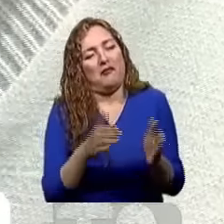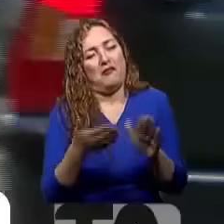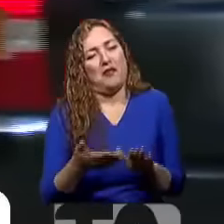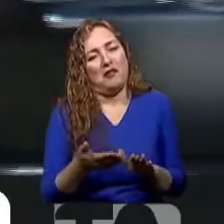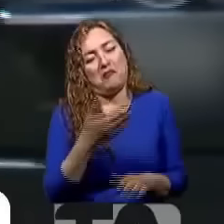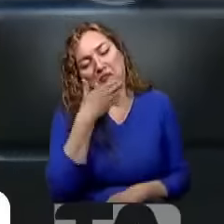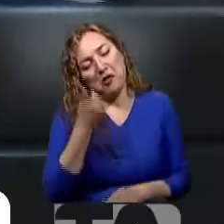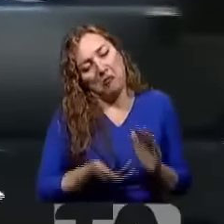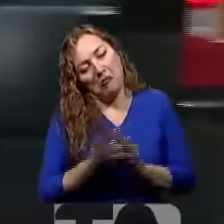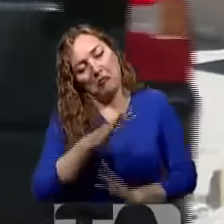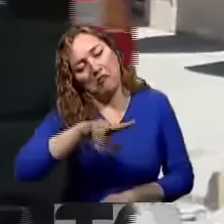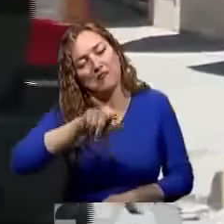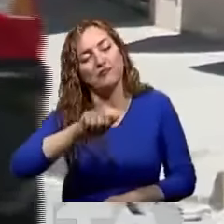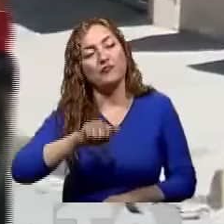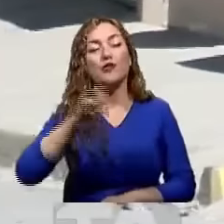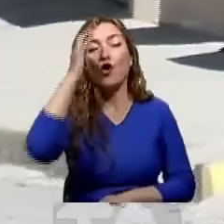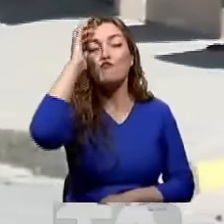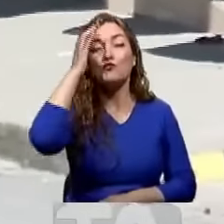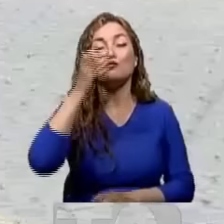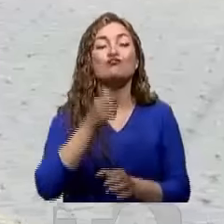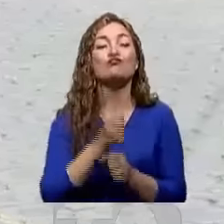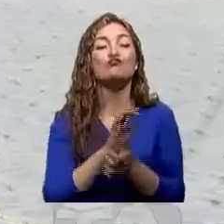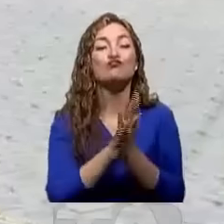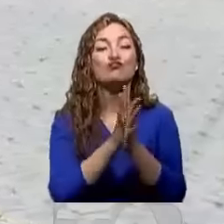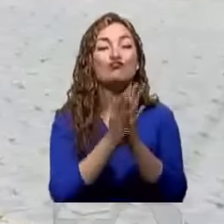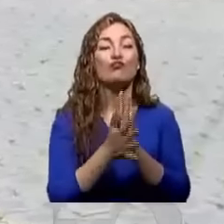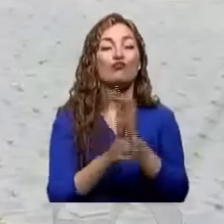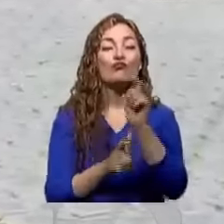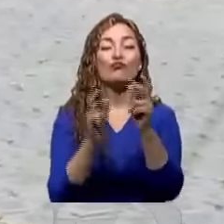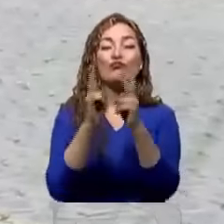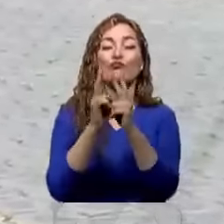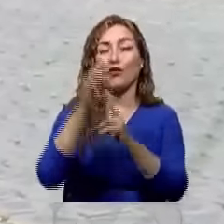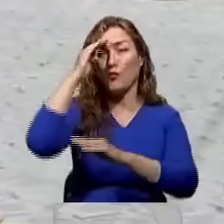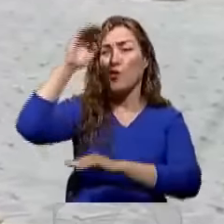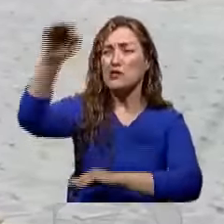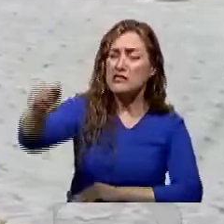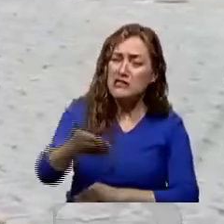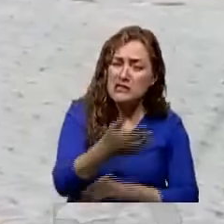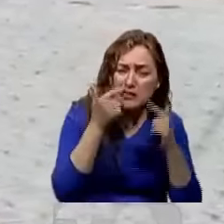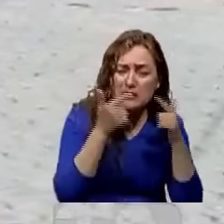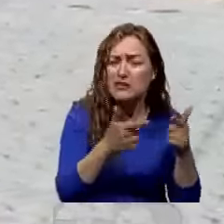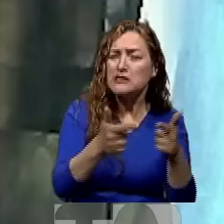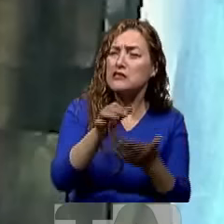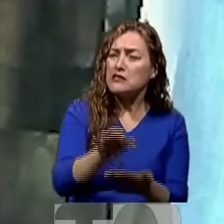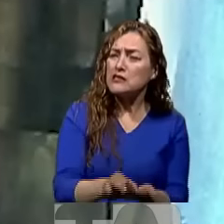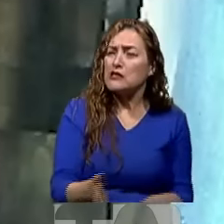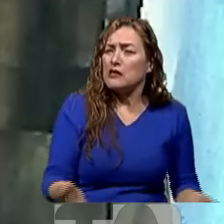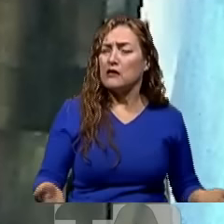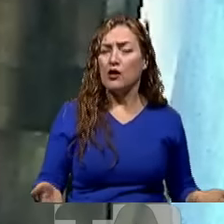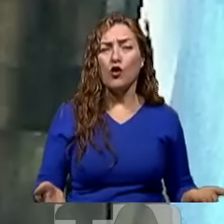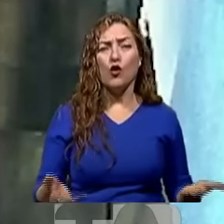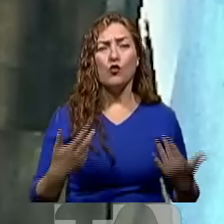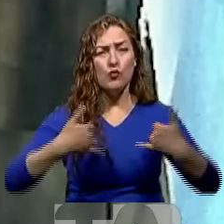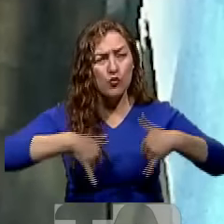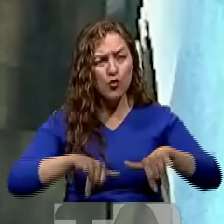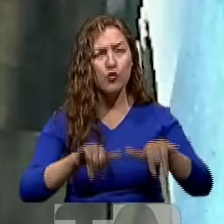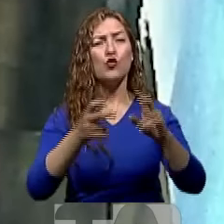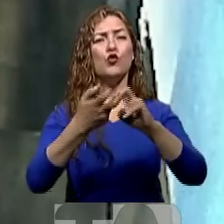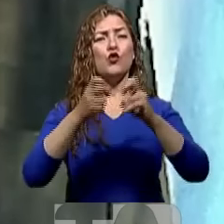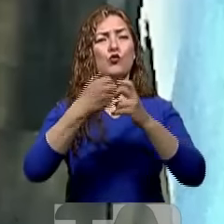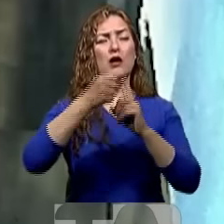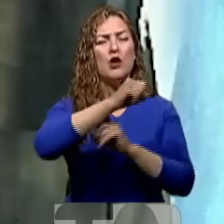lleven. Preocupados por el incremento de la inseguridad, los vecinos exigen una mayor presencia policial en la zona para evitar que se repitan este tipo